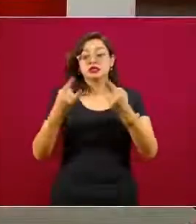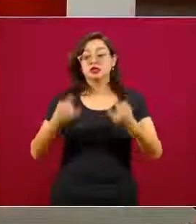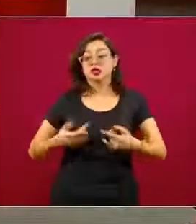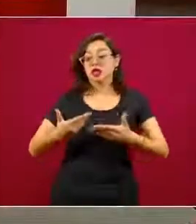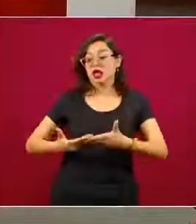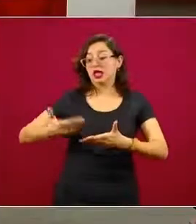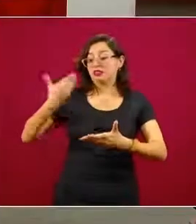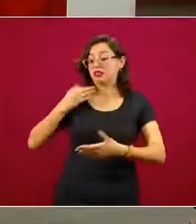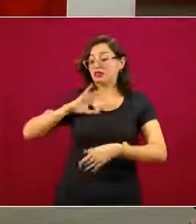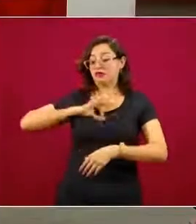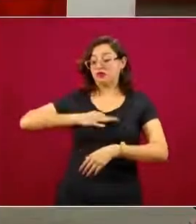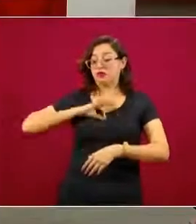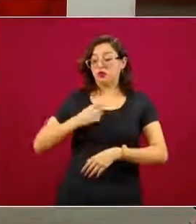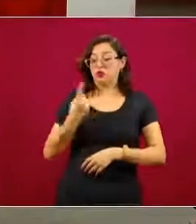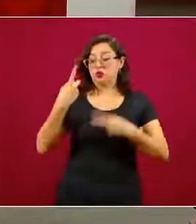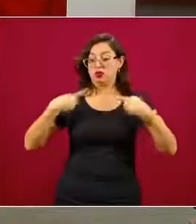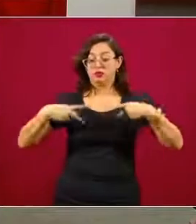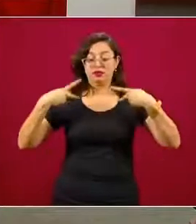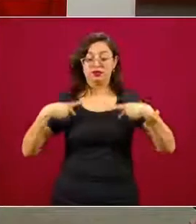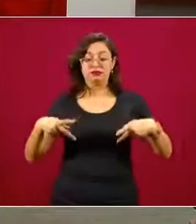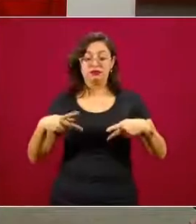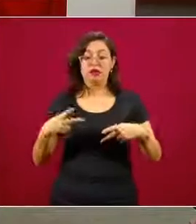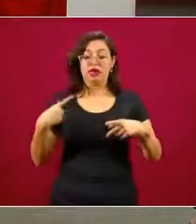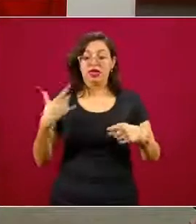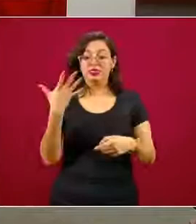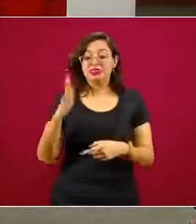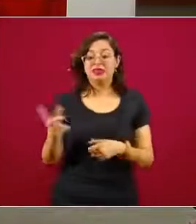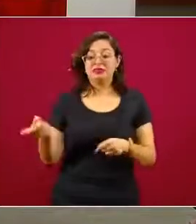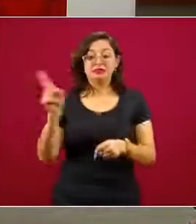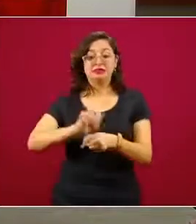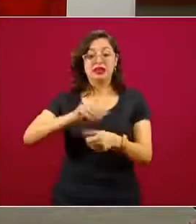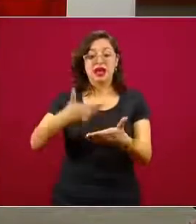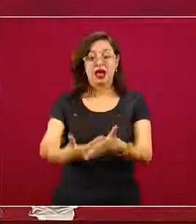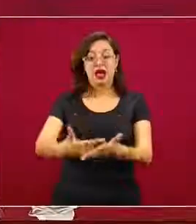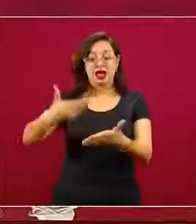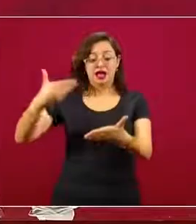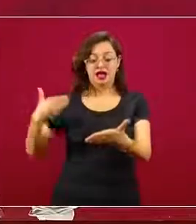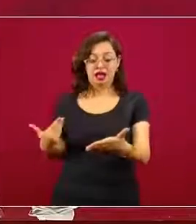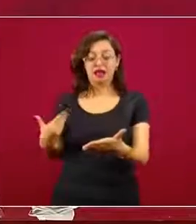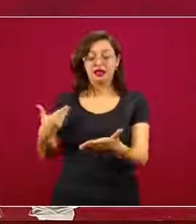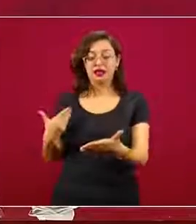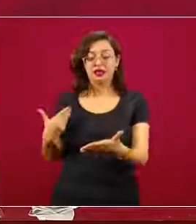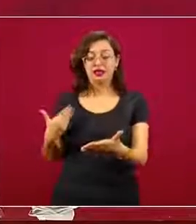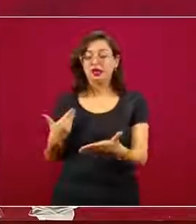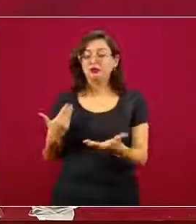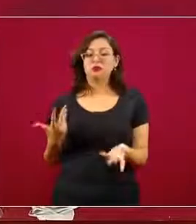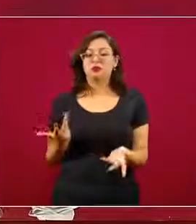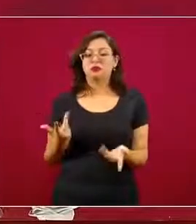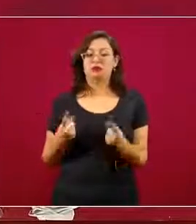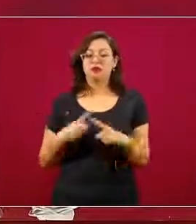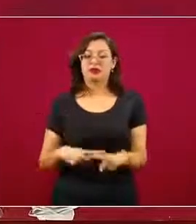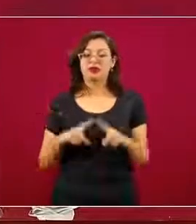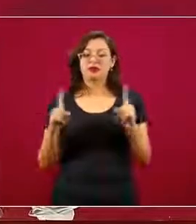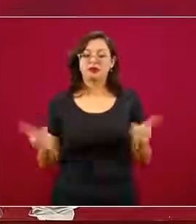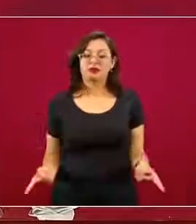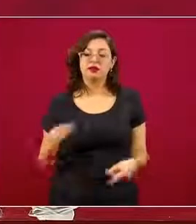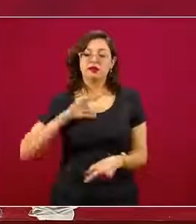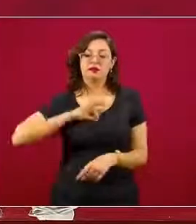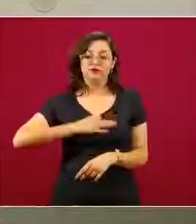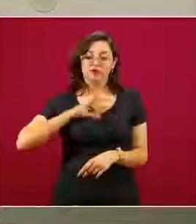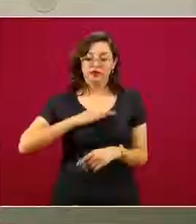de infección 10 o más días anteriores a la prueba, y no la